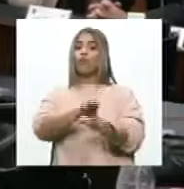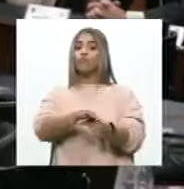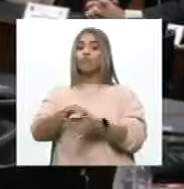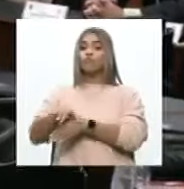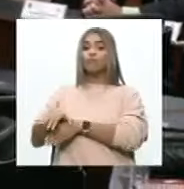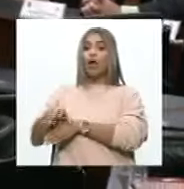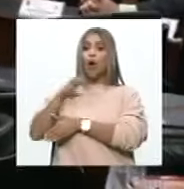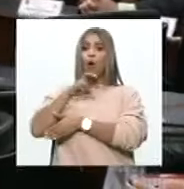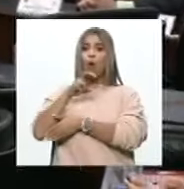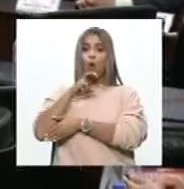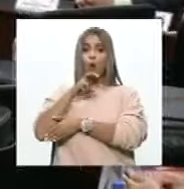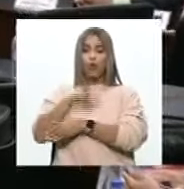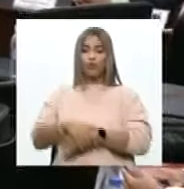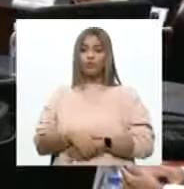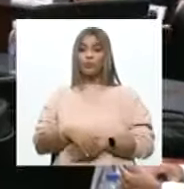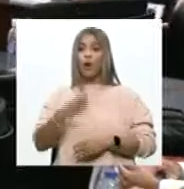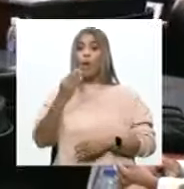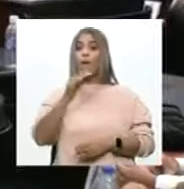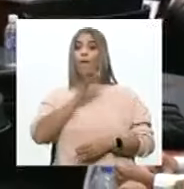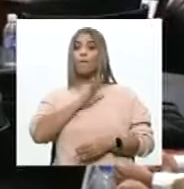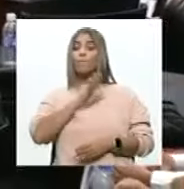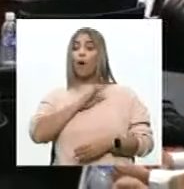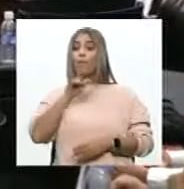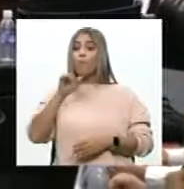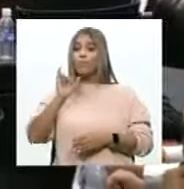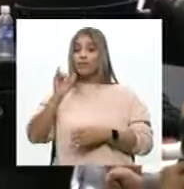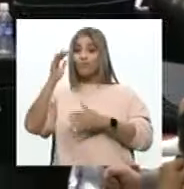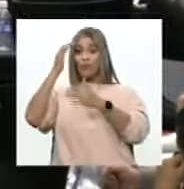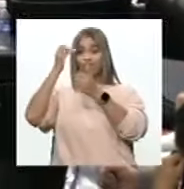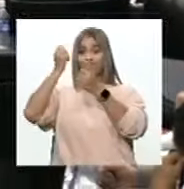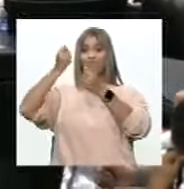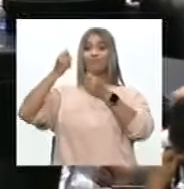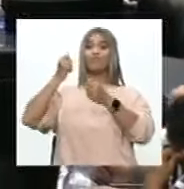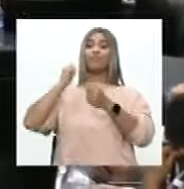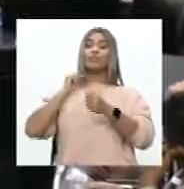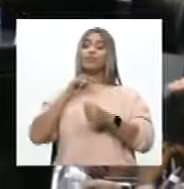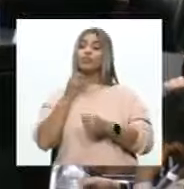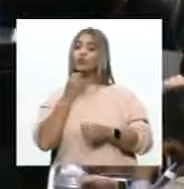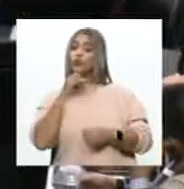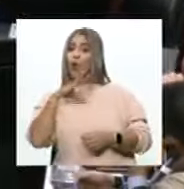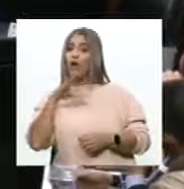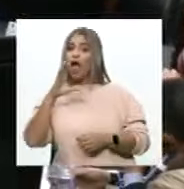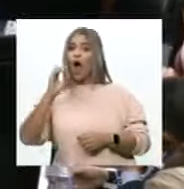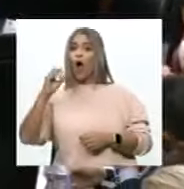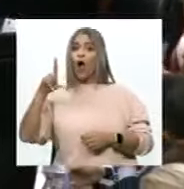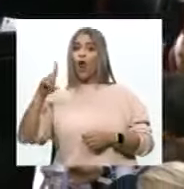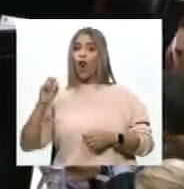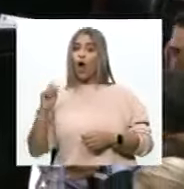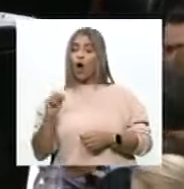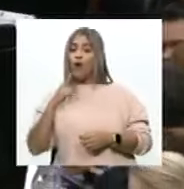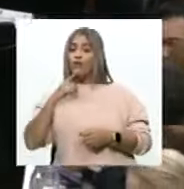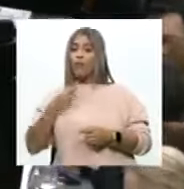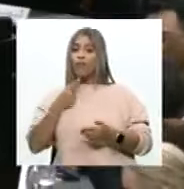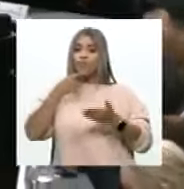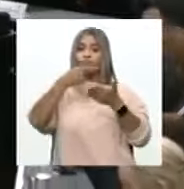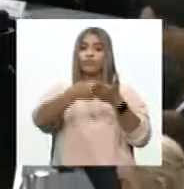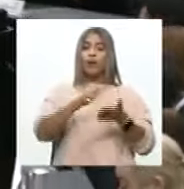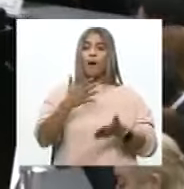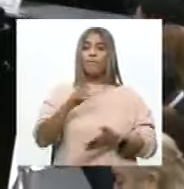oro. Tanto que el propio Cristóbal Colón en sus escritos del descubrimiento nombra